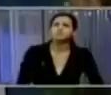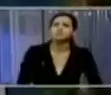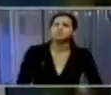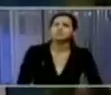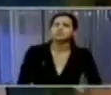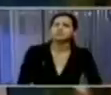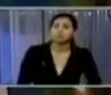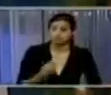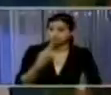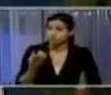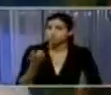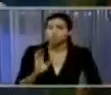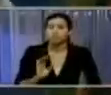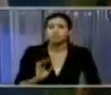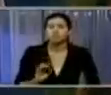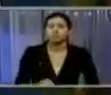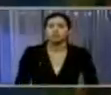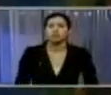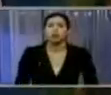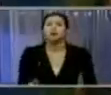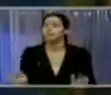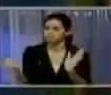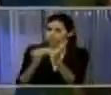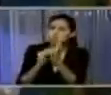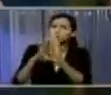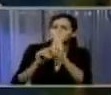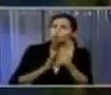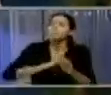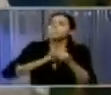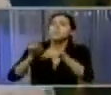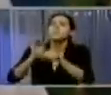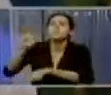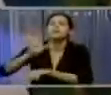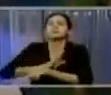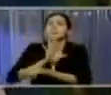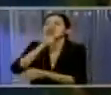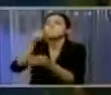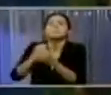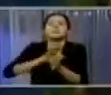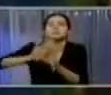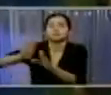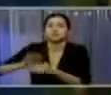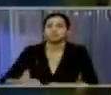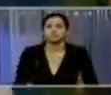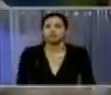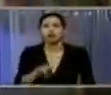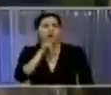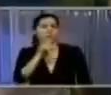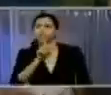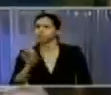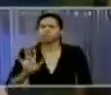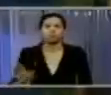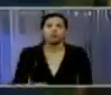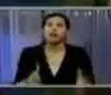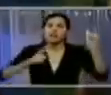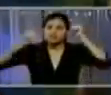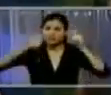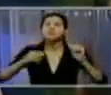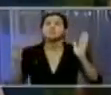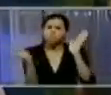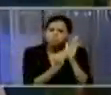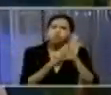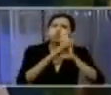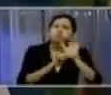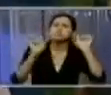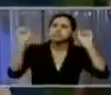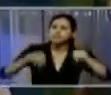Pillo. ¿Ah? ¿Por qué no lo metes en tu constitución en tu país y dejas de declarar? ¿Ah? Porque Chávez sí lo metió aquí como